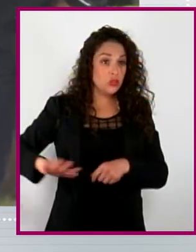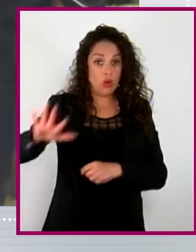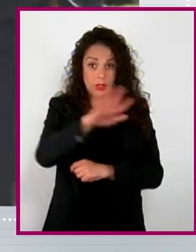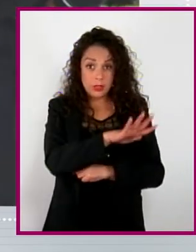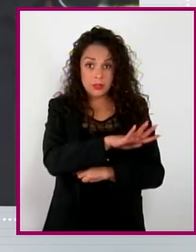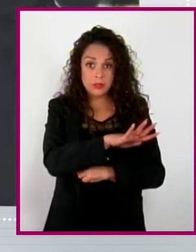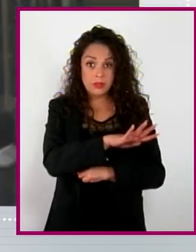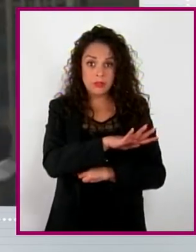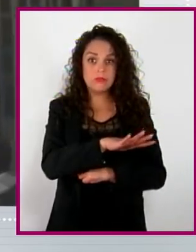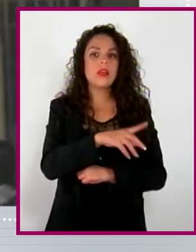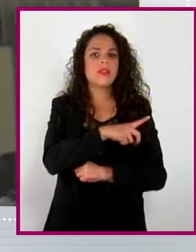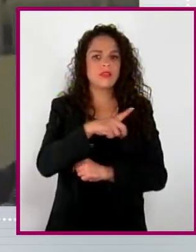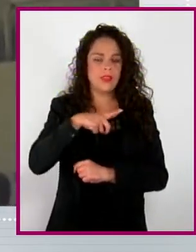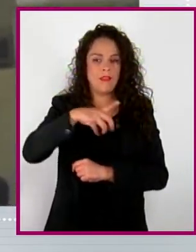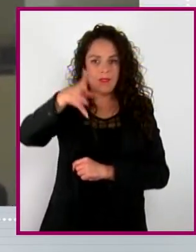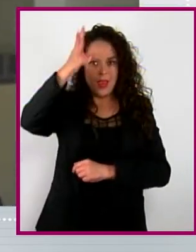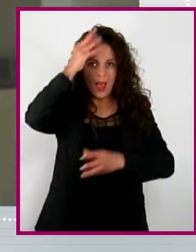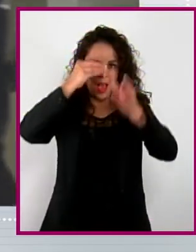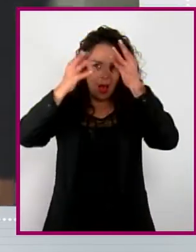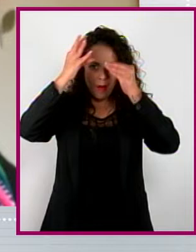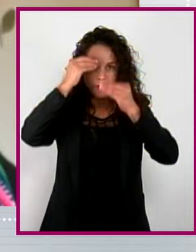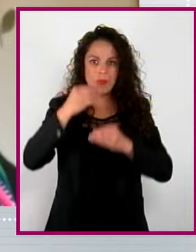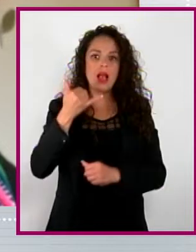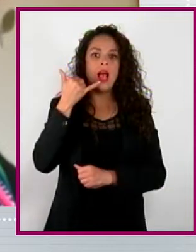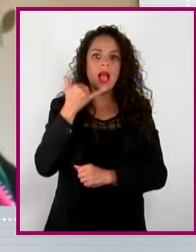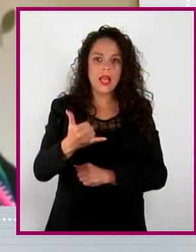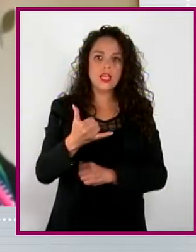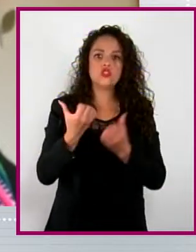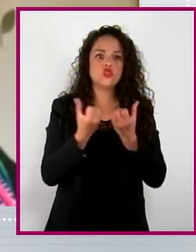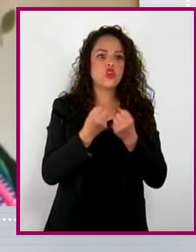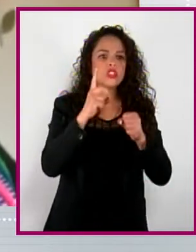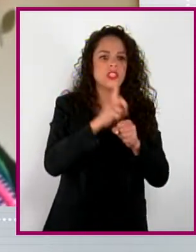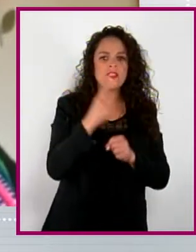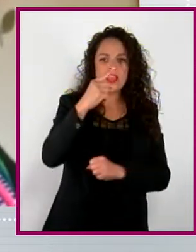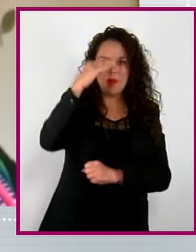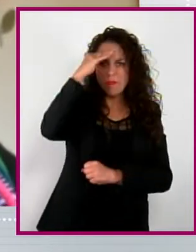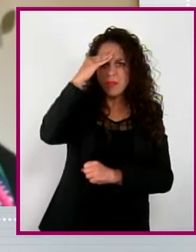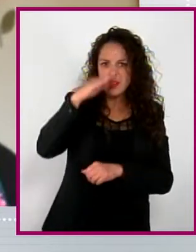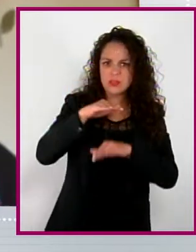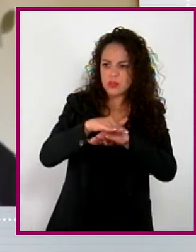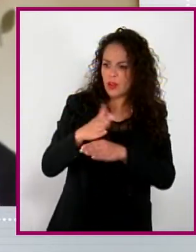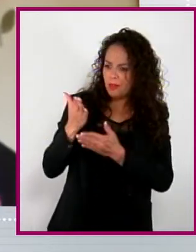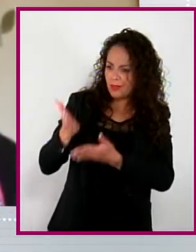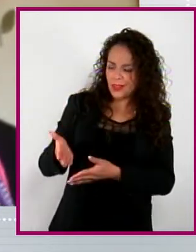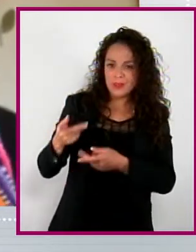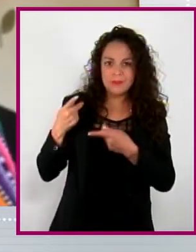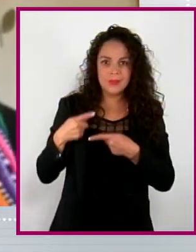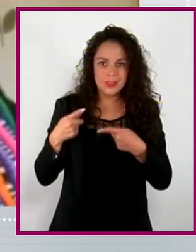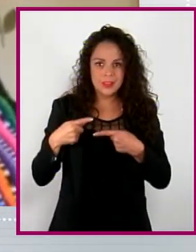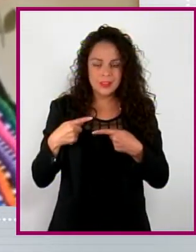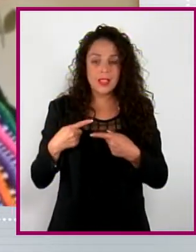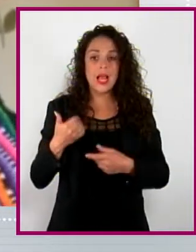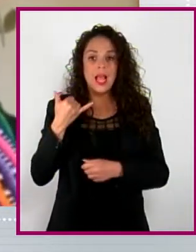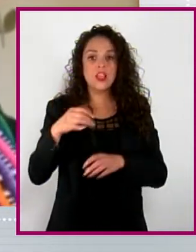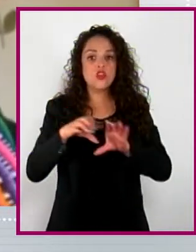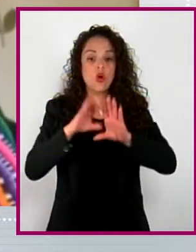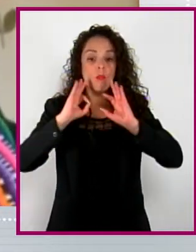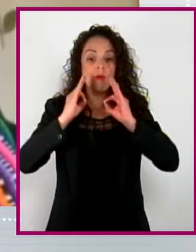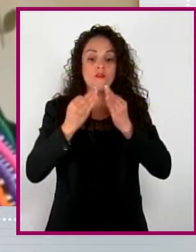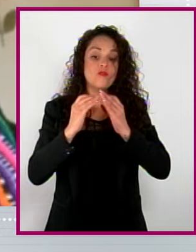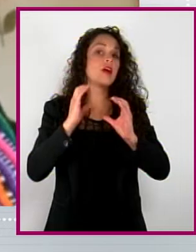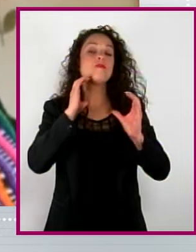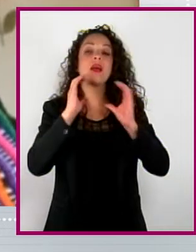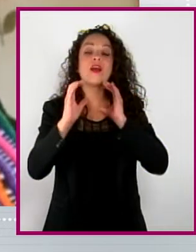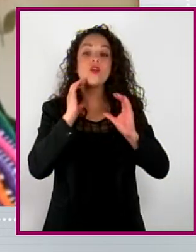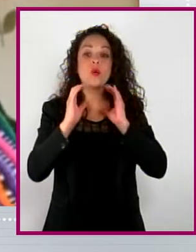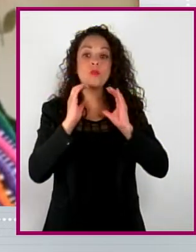aprender y a saber lo que espera la sociedad de ellas y a tener una manera de comunicar su